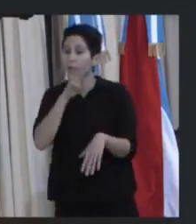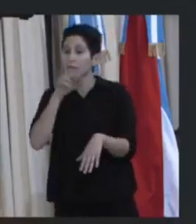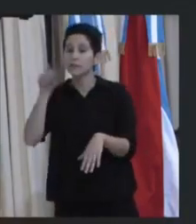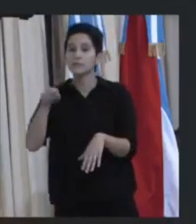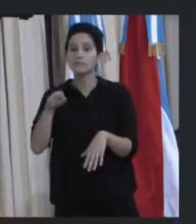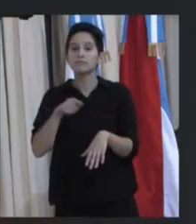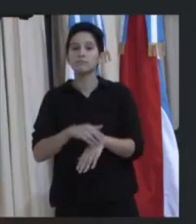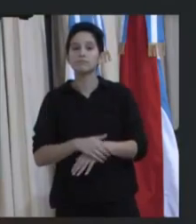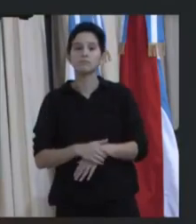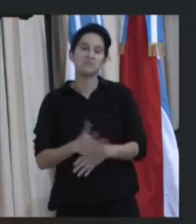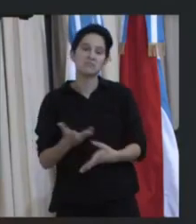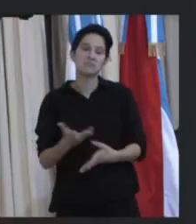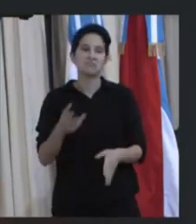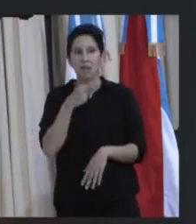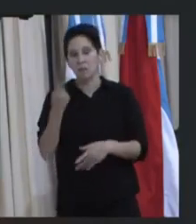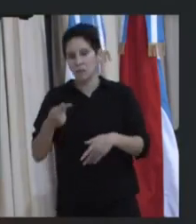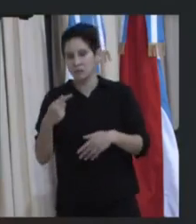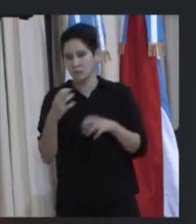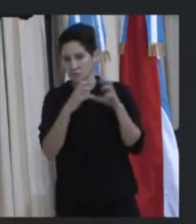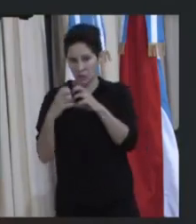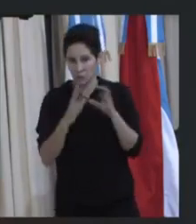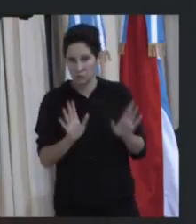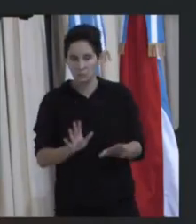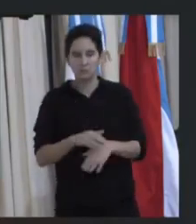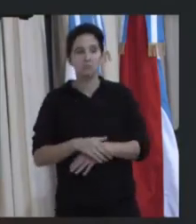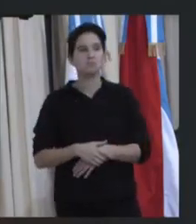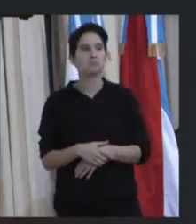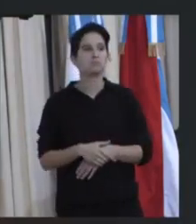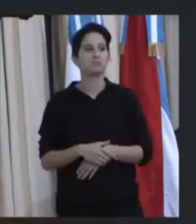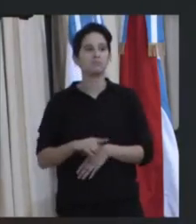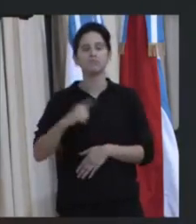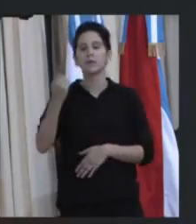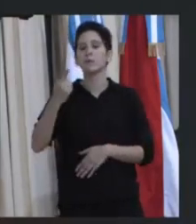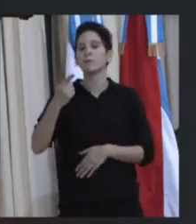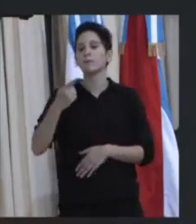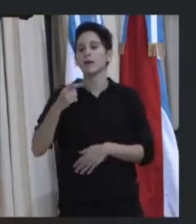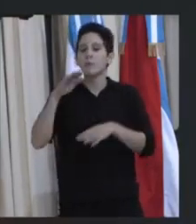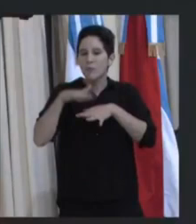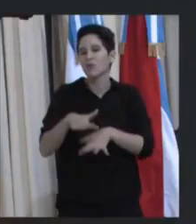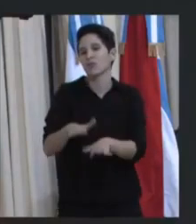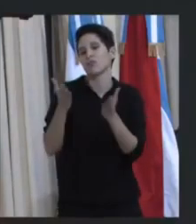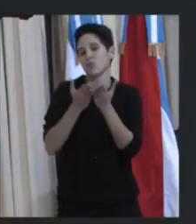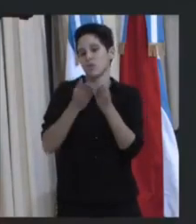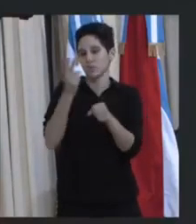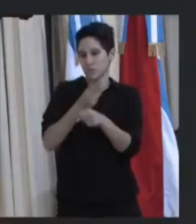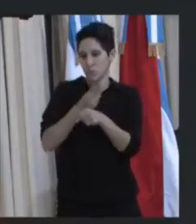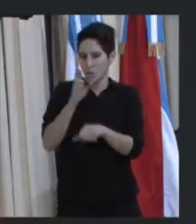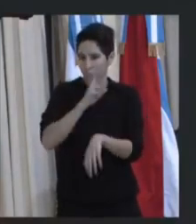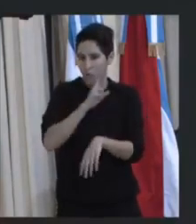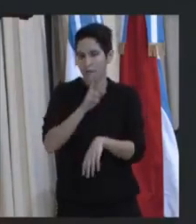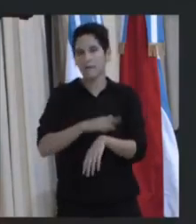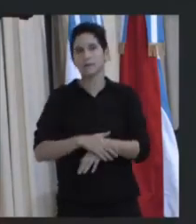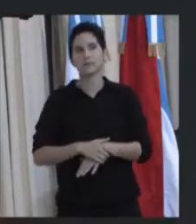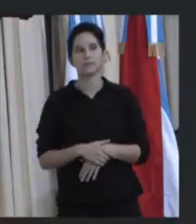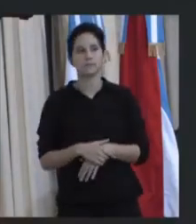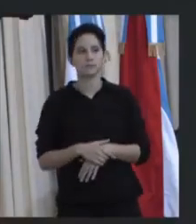feministas, nada, después hablamos. El primer huelga hecha por estudiantes de secundarias mujeres.